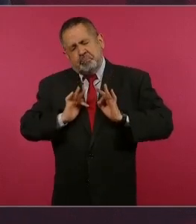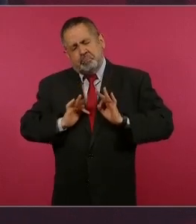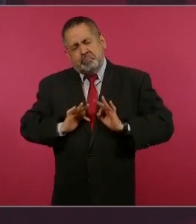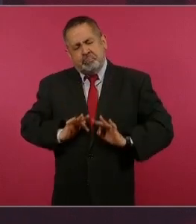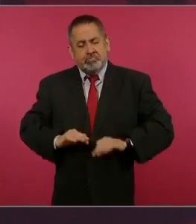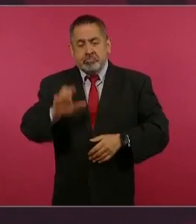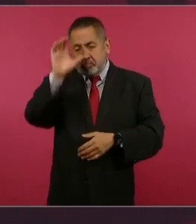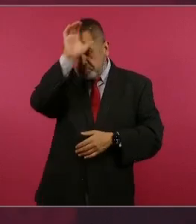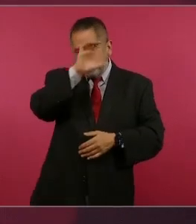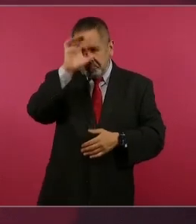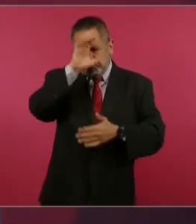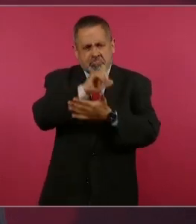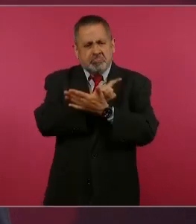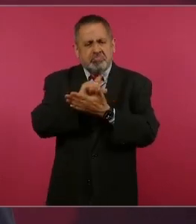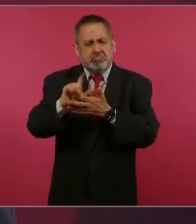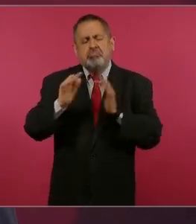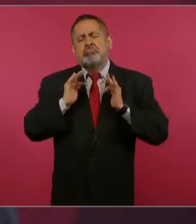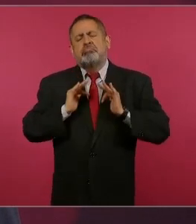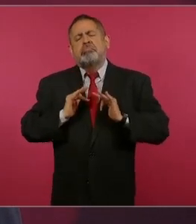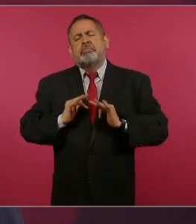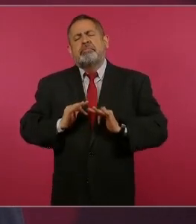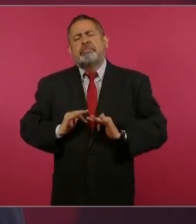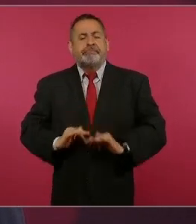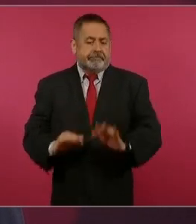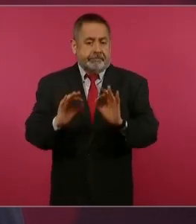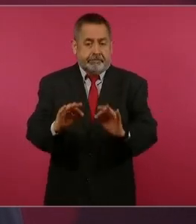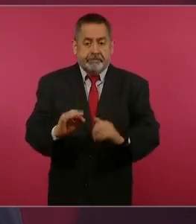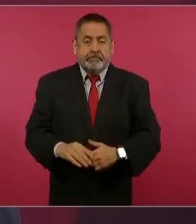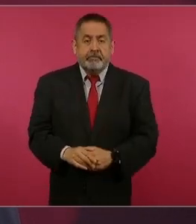se tiene la conciencia tranquila.